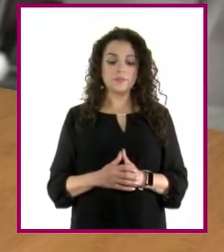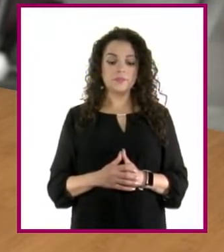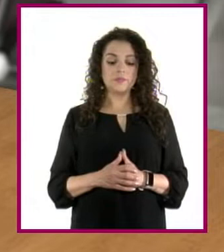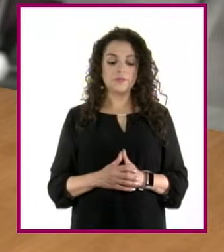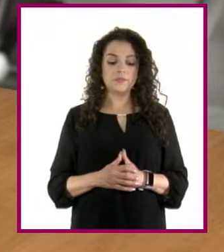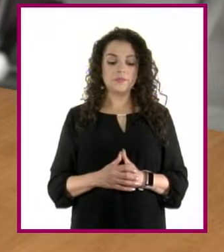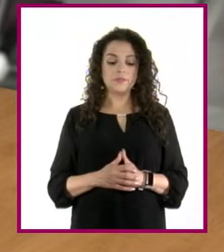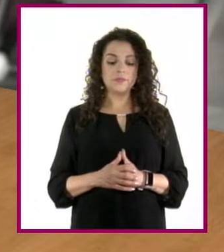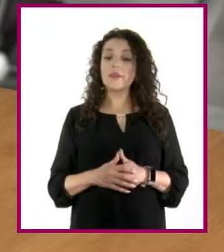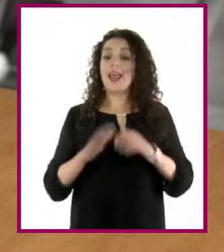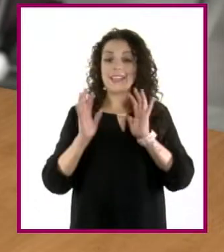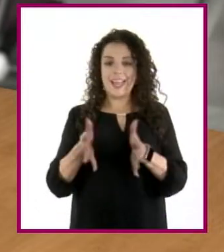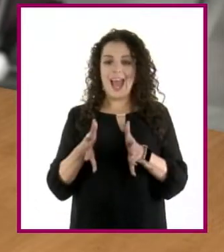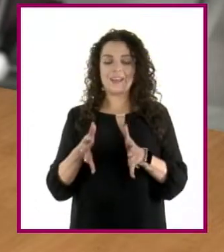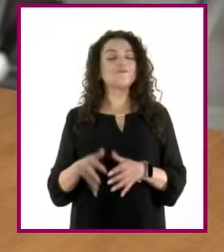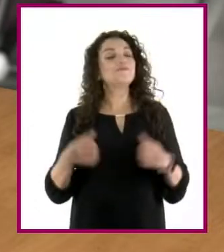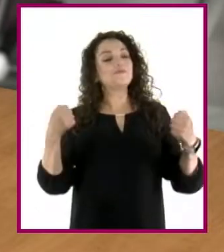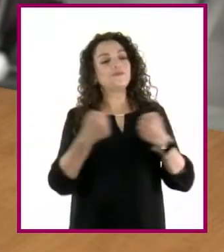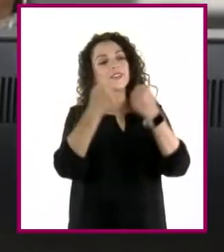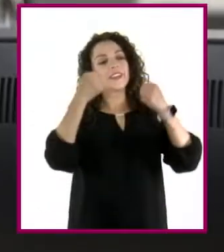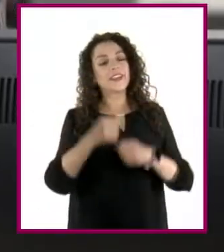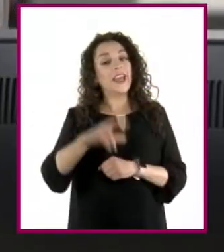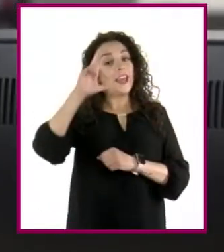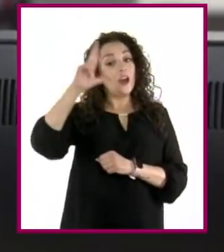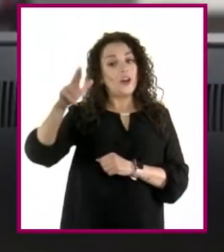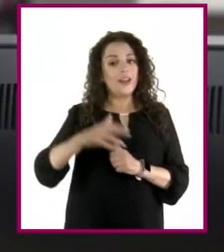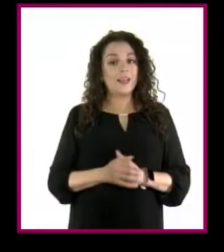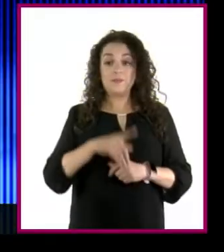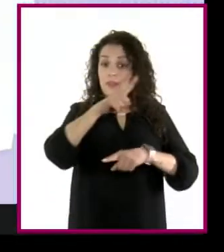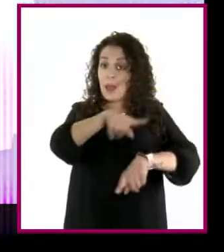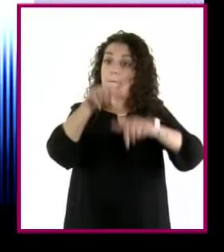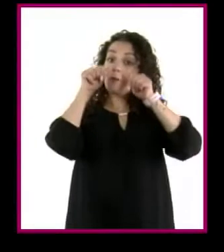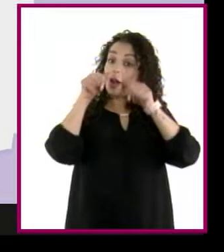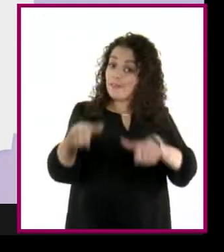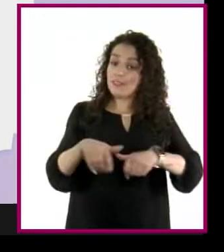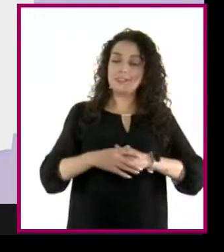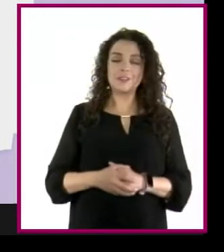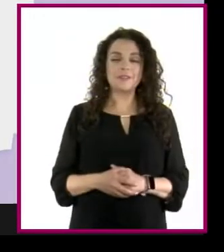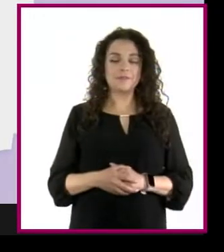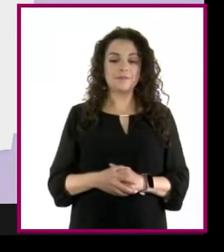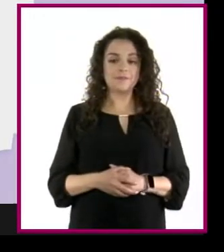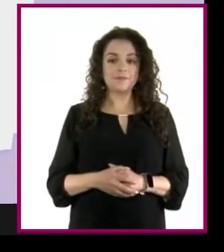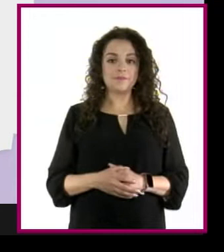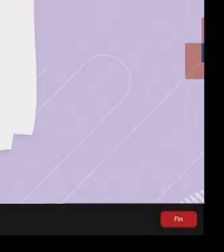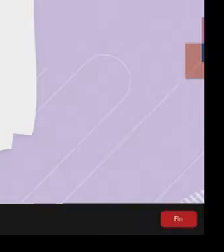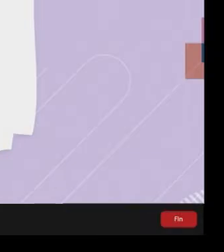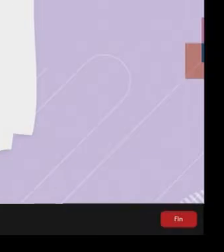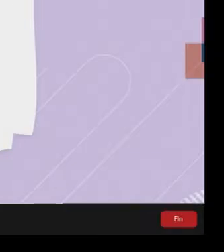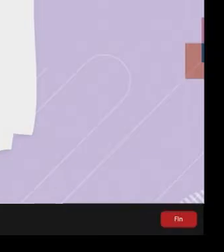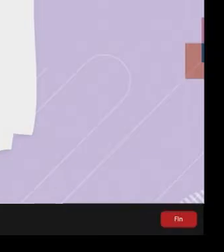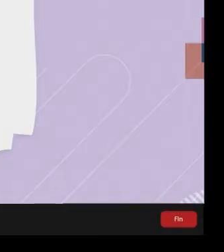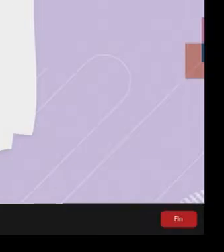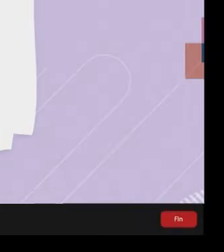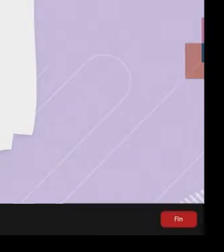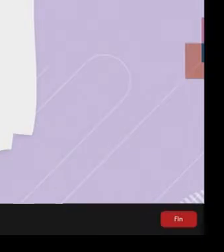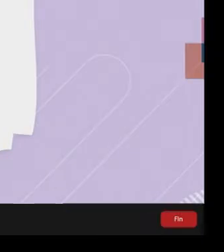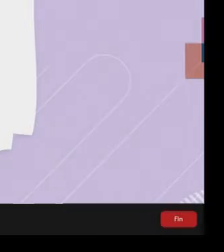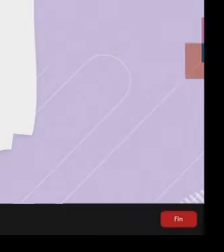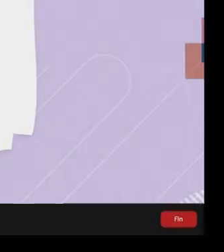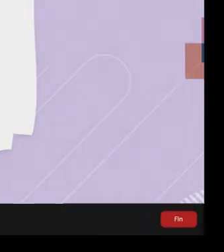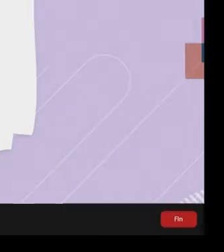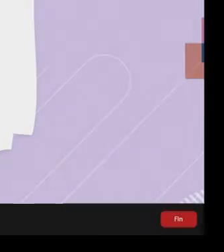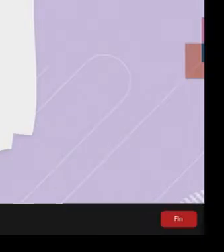Ya, hola, Emi. Pon atención. ¡Ay, lo sabía! Ana y María fueron arrestadas por robar la